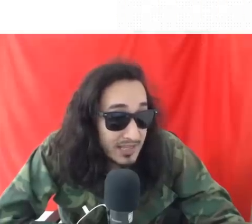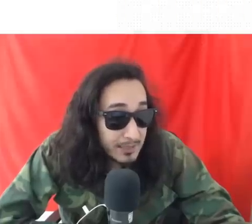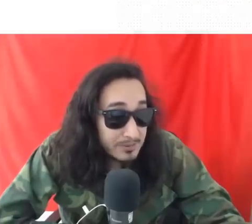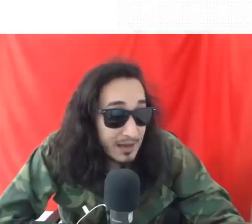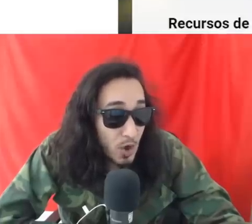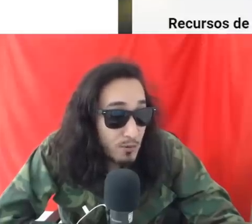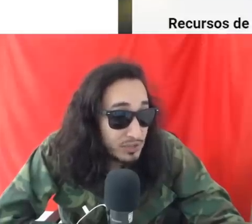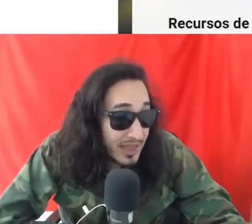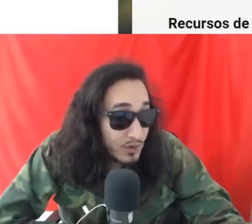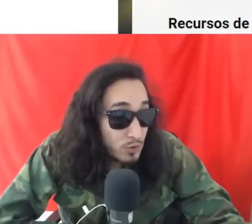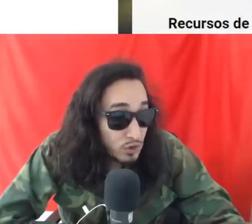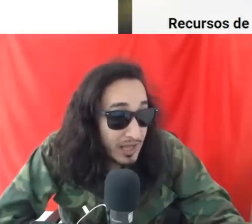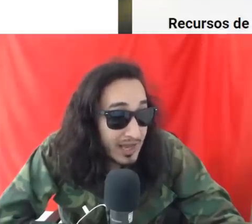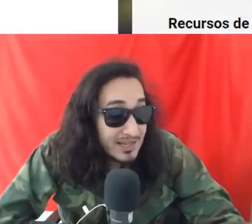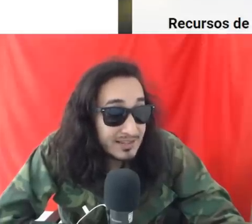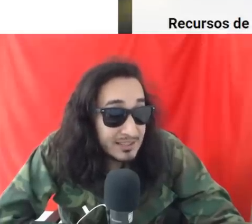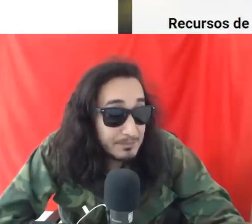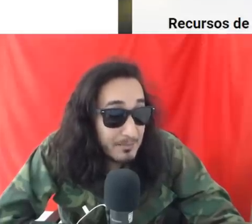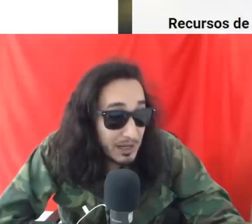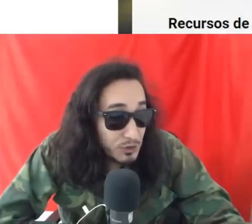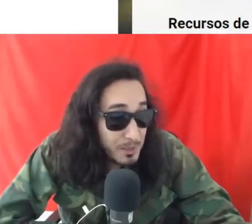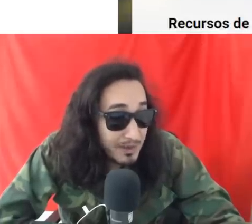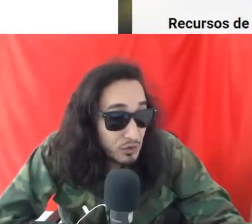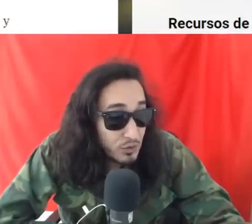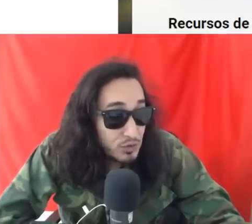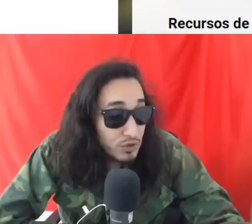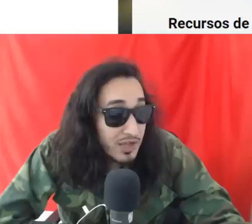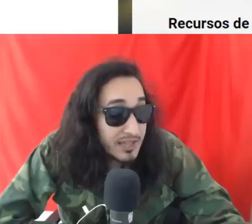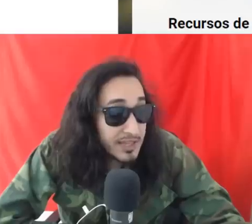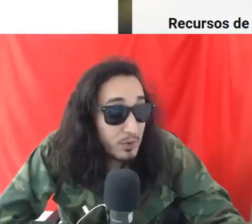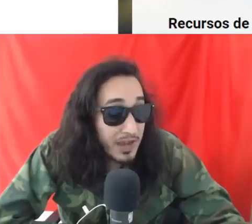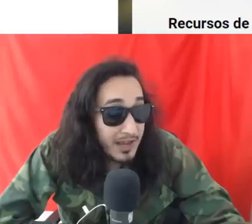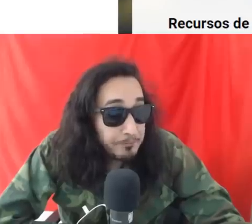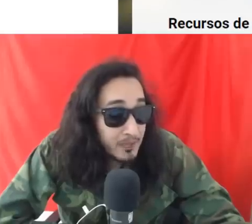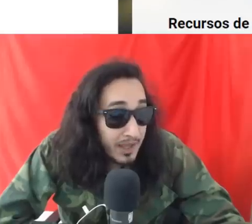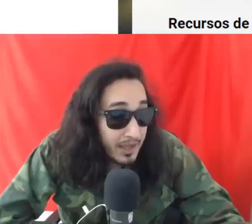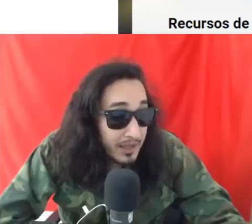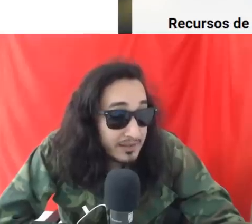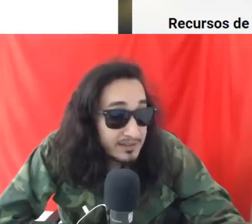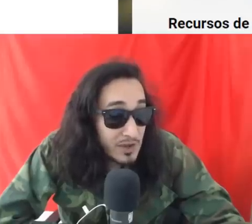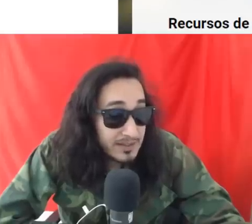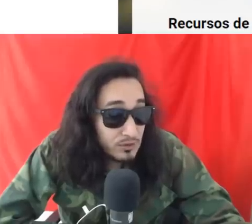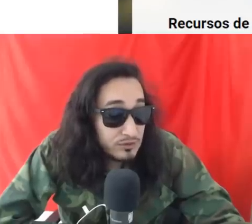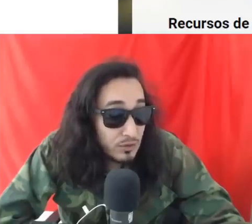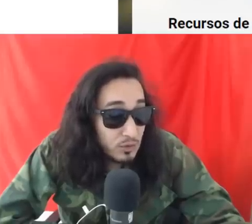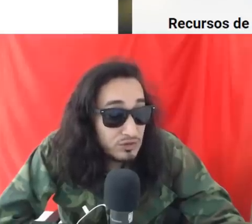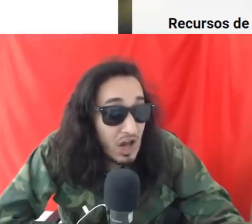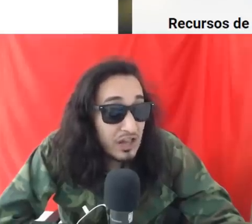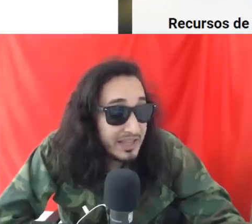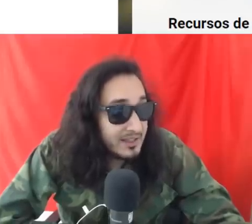en aceptarlo como moneda de curso legal desde septiembre del 2021 nadie buque le decidió hacer un